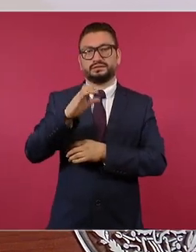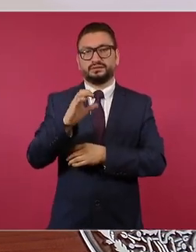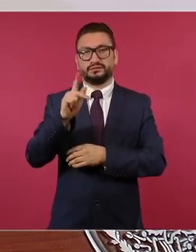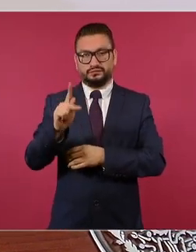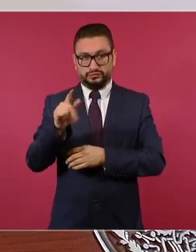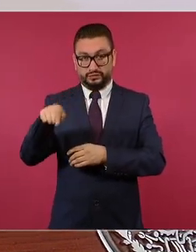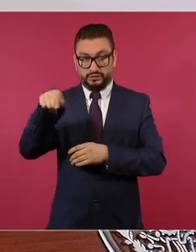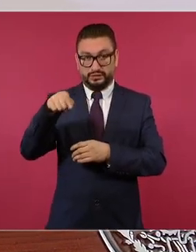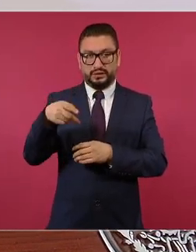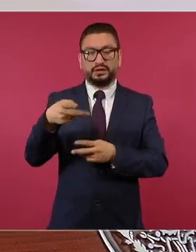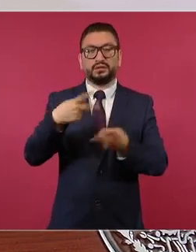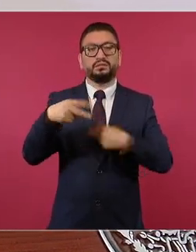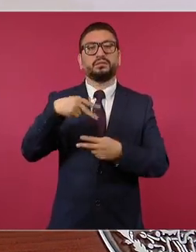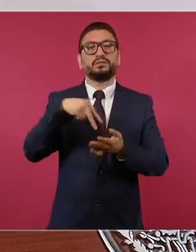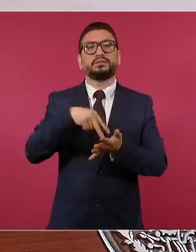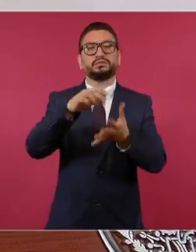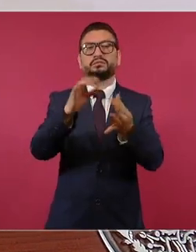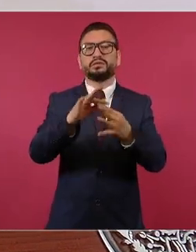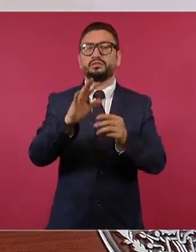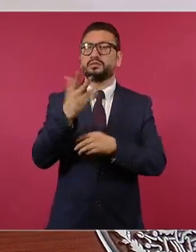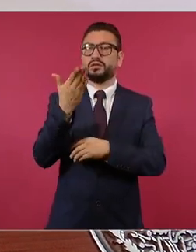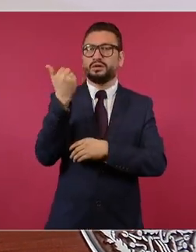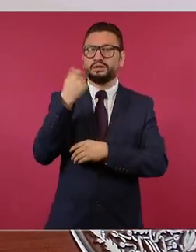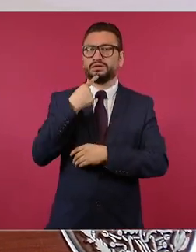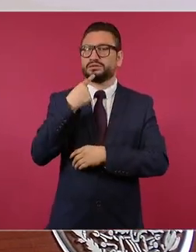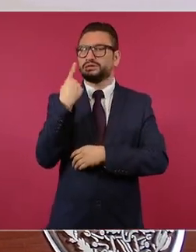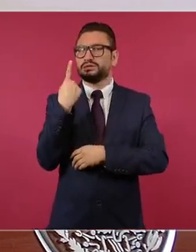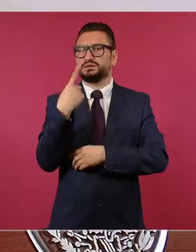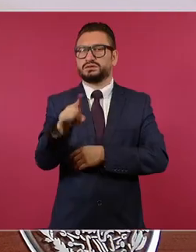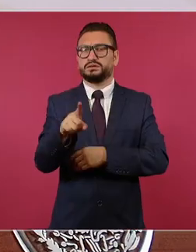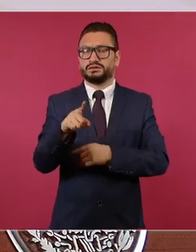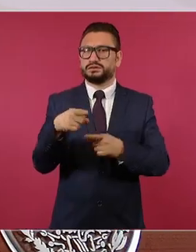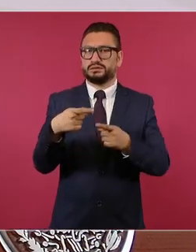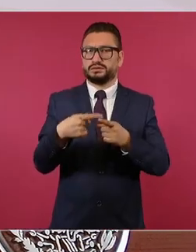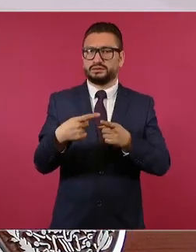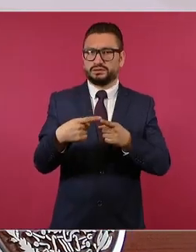esta denuncia de